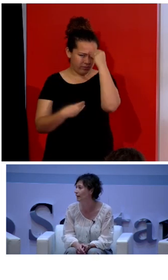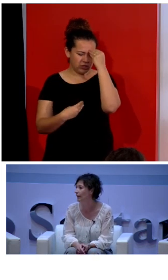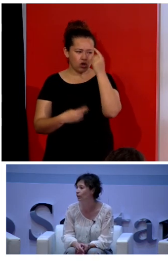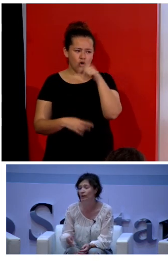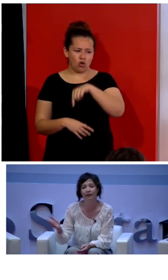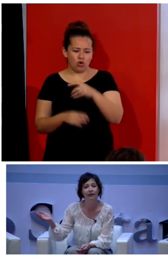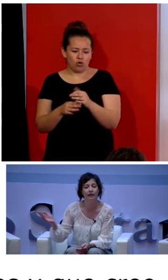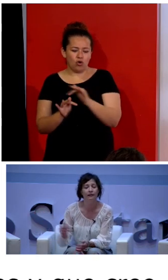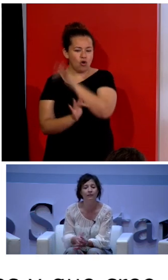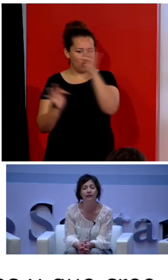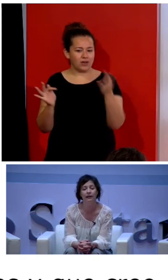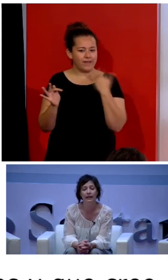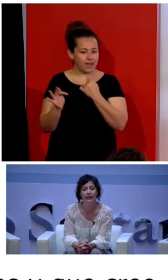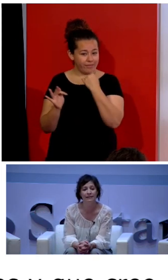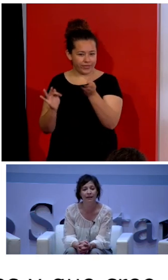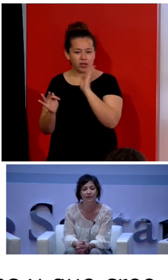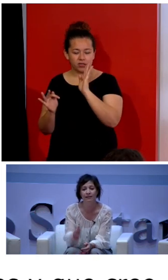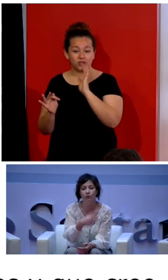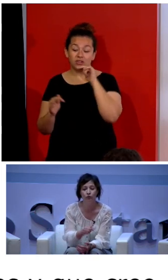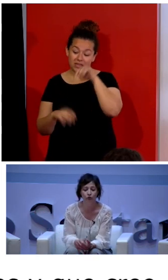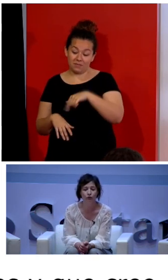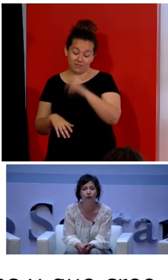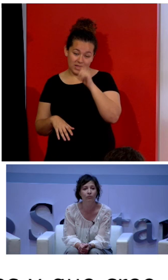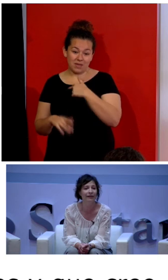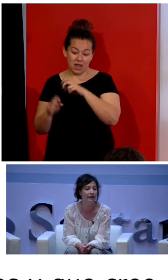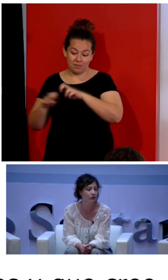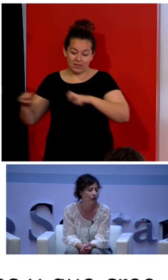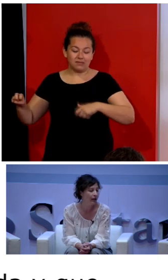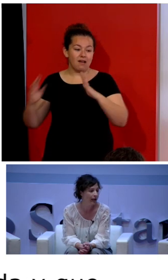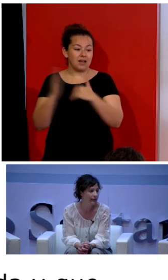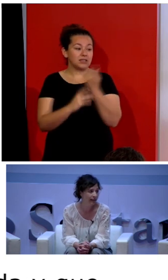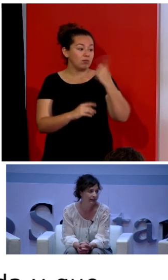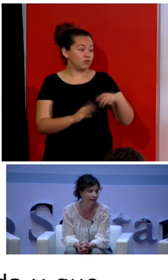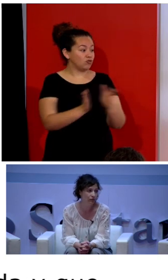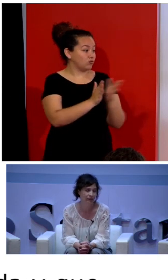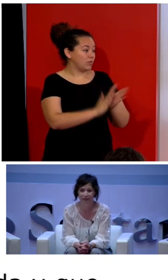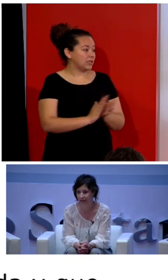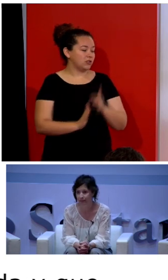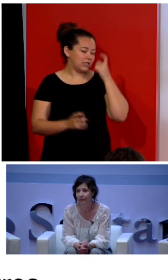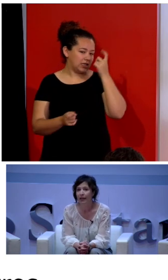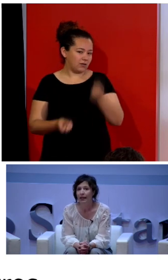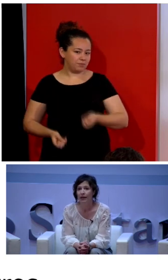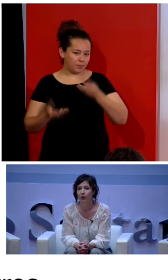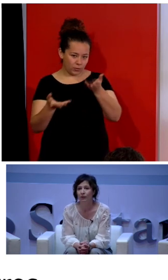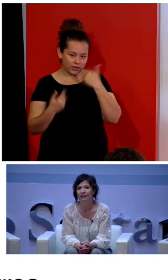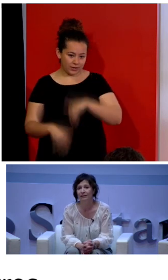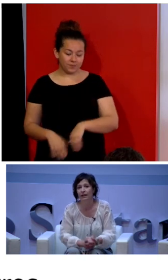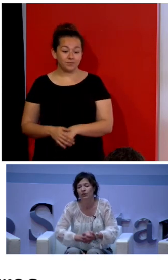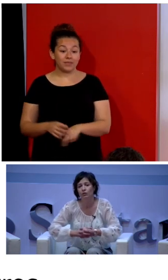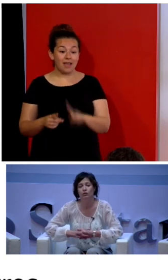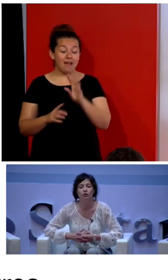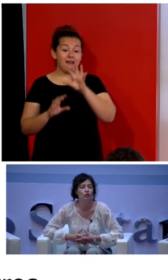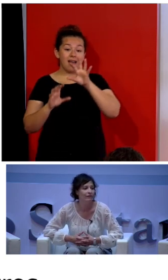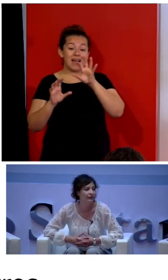de la jornada y que también en esta mesa, incluso en los otros compañeros, se han intentado transmitir. Cuando en Castilla y